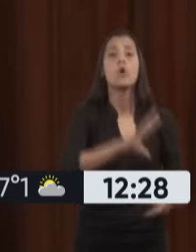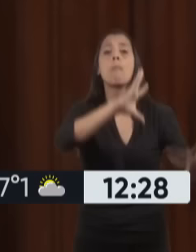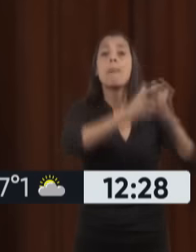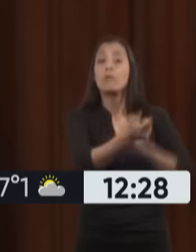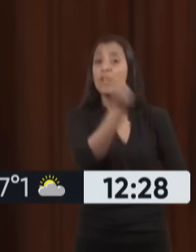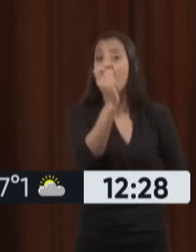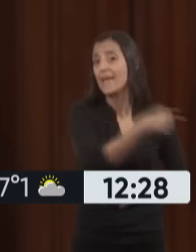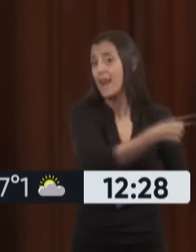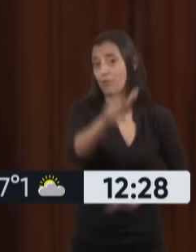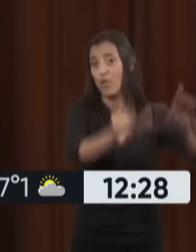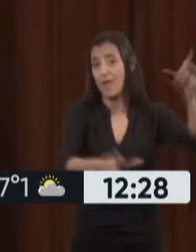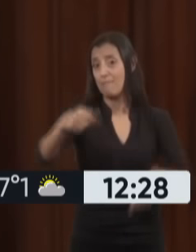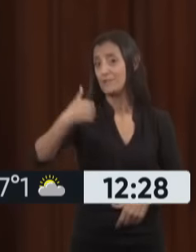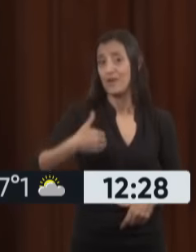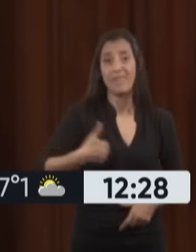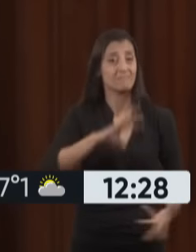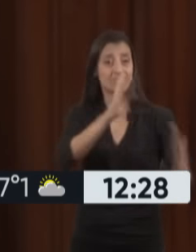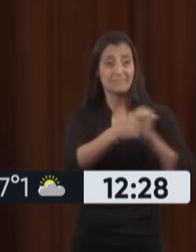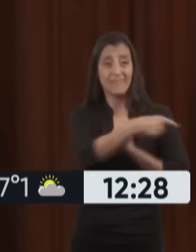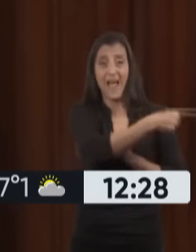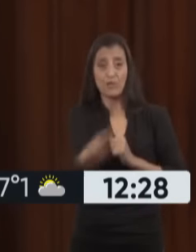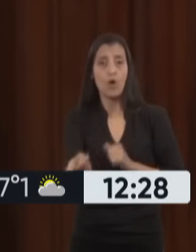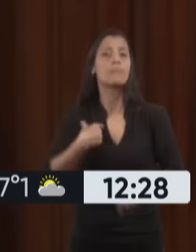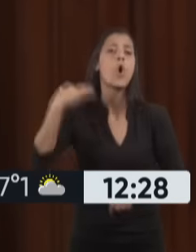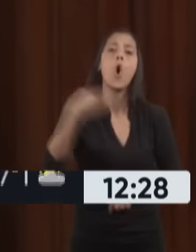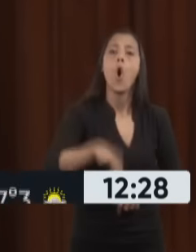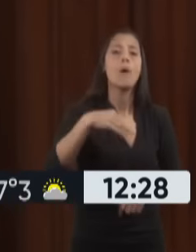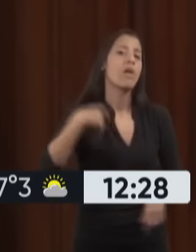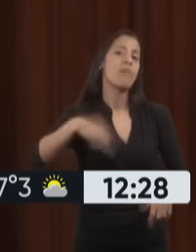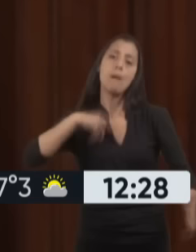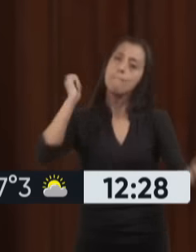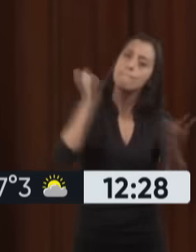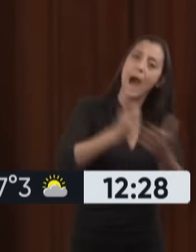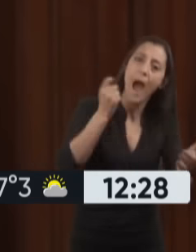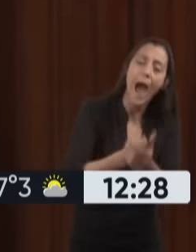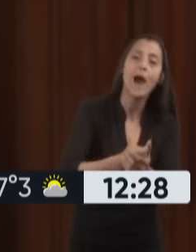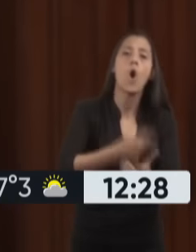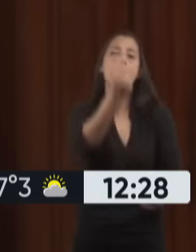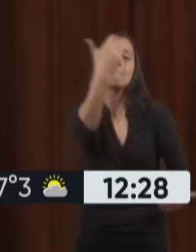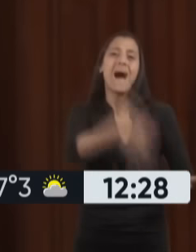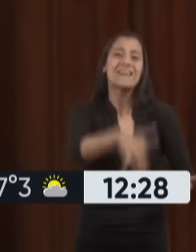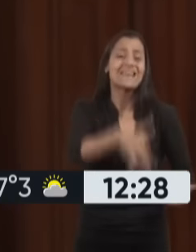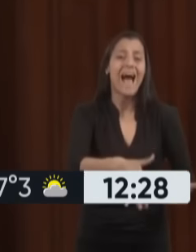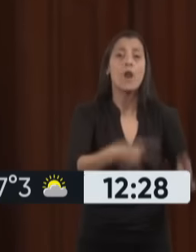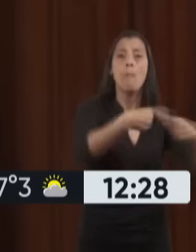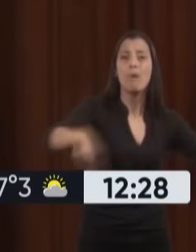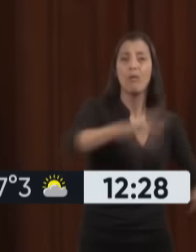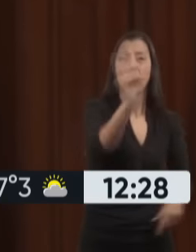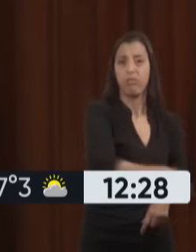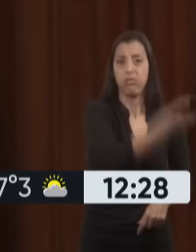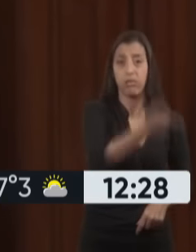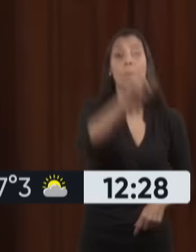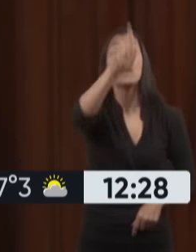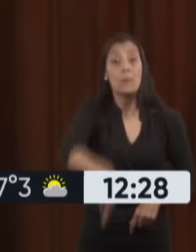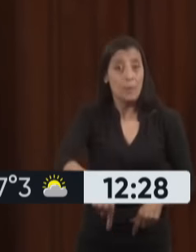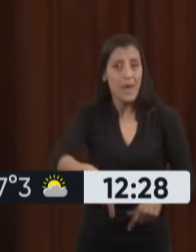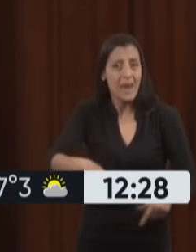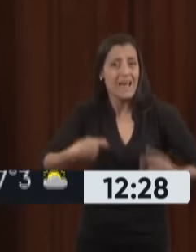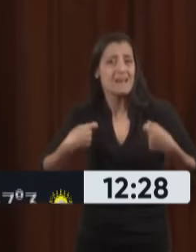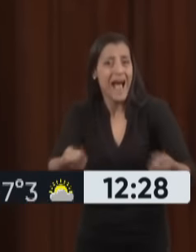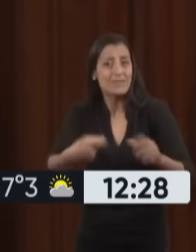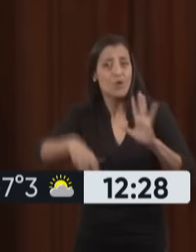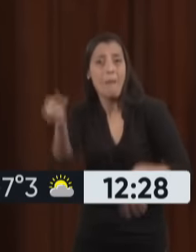a todos los argentinos, porque nos obligaron a pagar más caro por productos de peor calidad, aumentando el costo de vida y reduciendo la